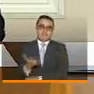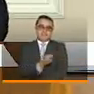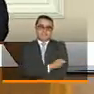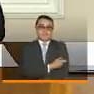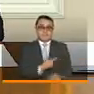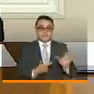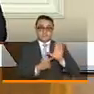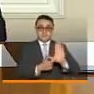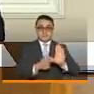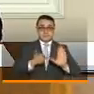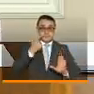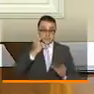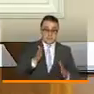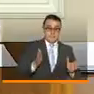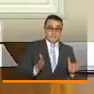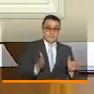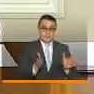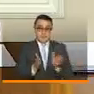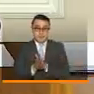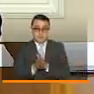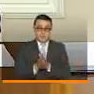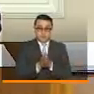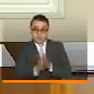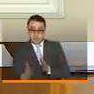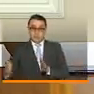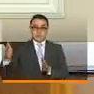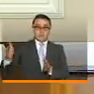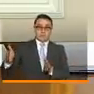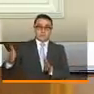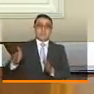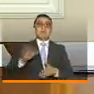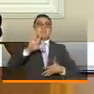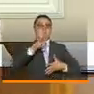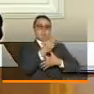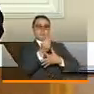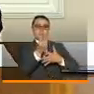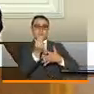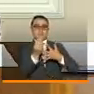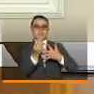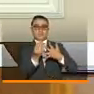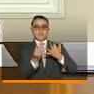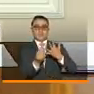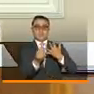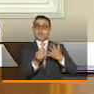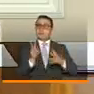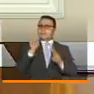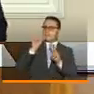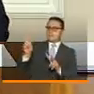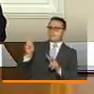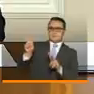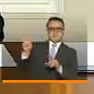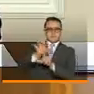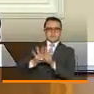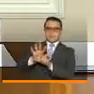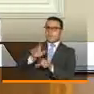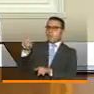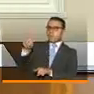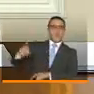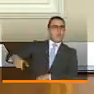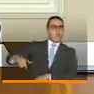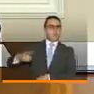distribución. Son 2 fases, 5 etapas y se va llegando por grupo etario. Por supuesto, por lo que veo en el video, estás dentro